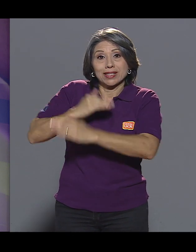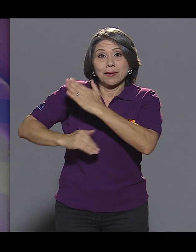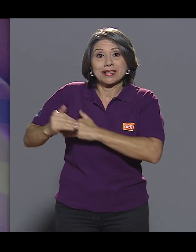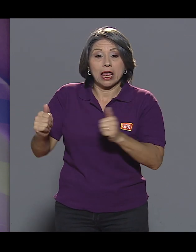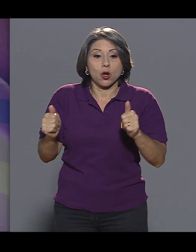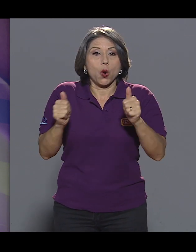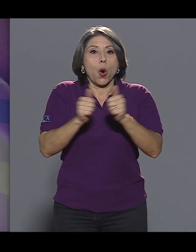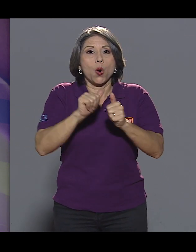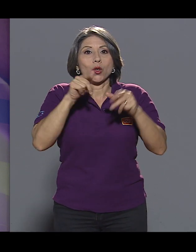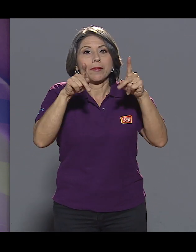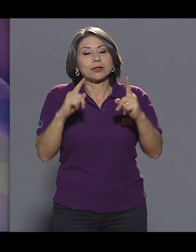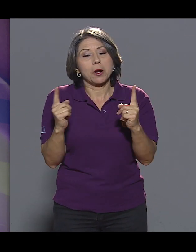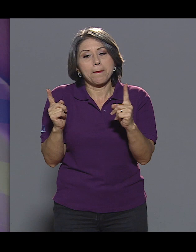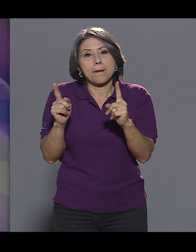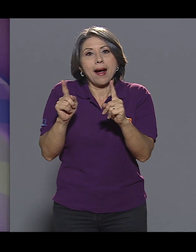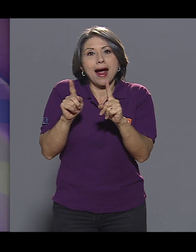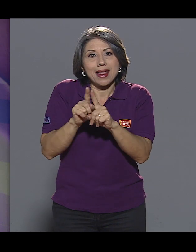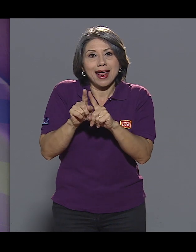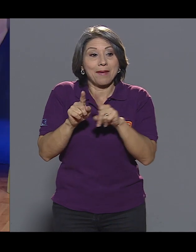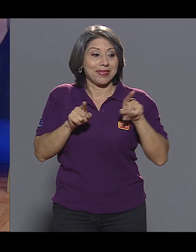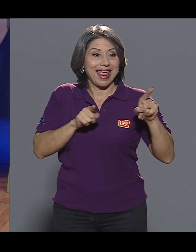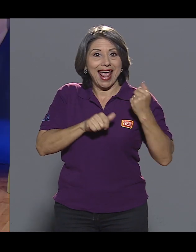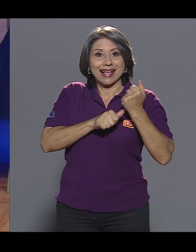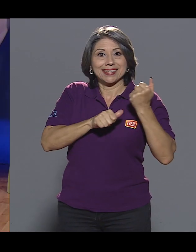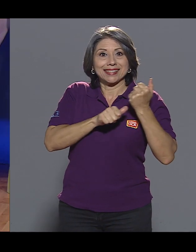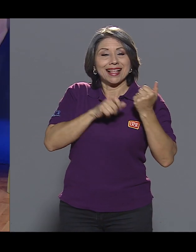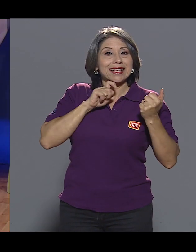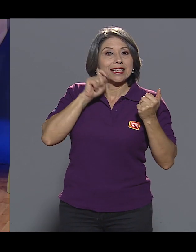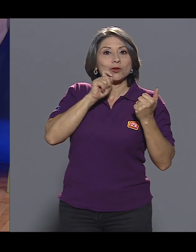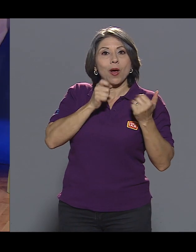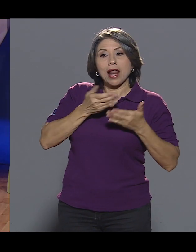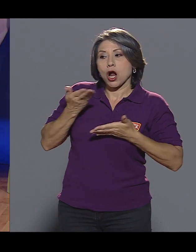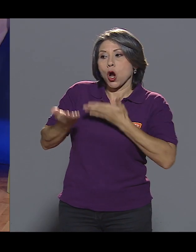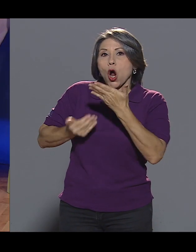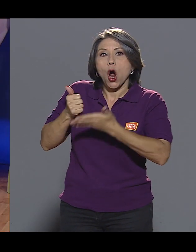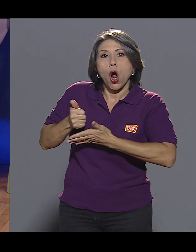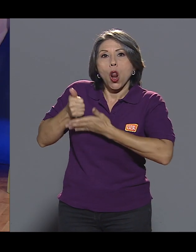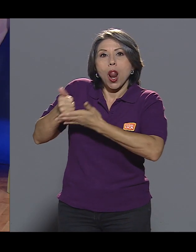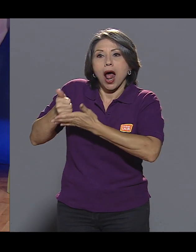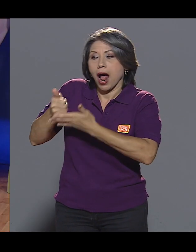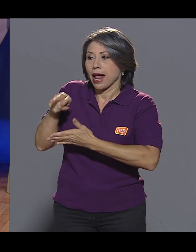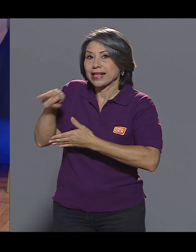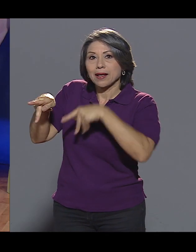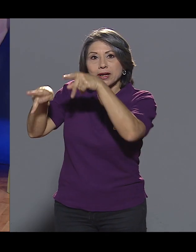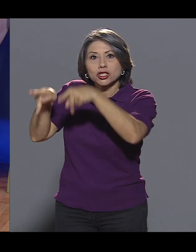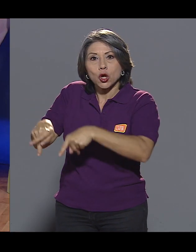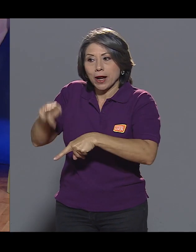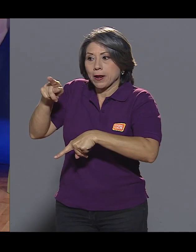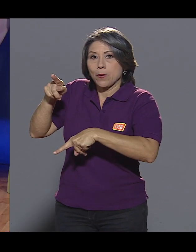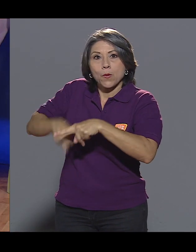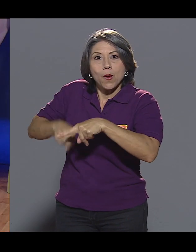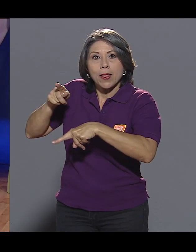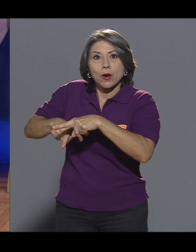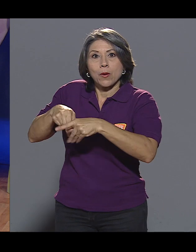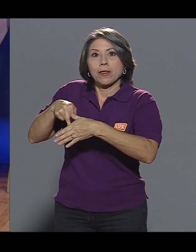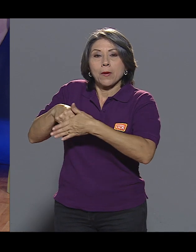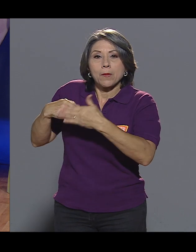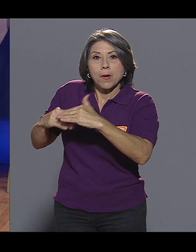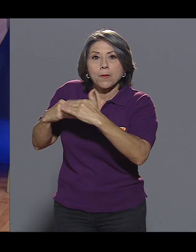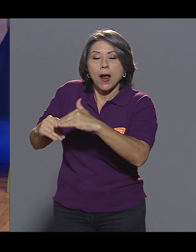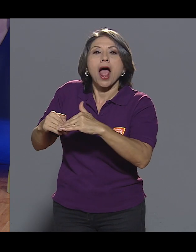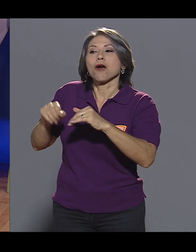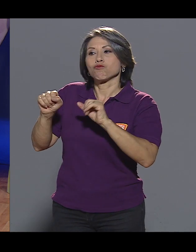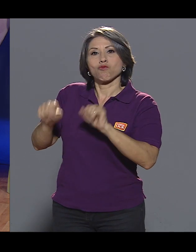hacer esa forma en que puede colaborar para que la persona se sienta cómoda y pueda llegar a disfrutar de su propio